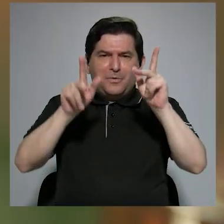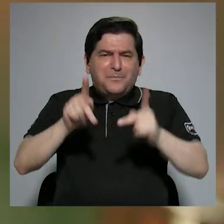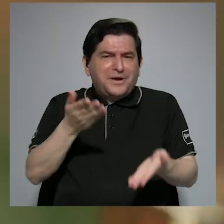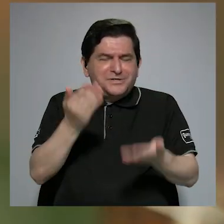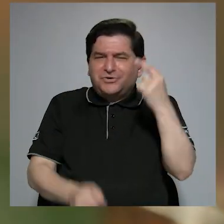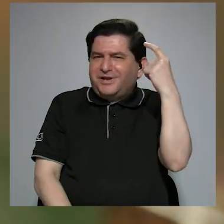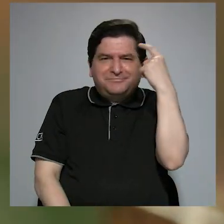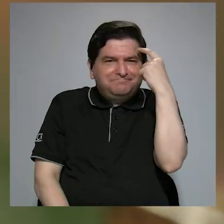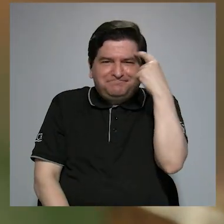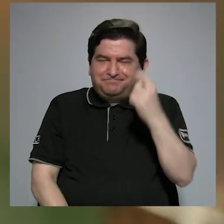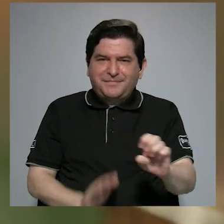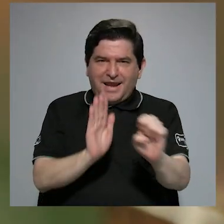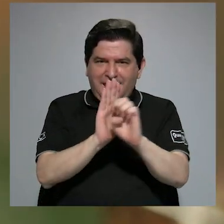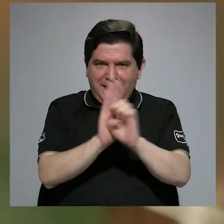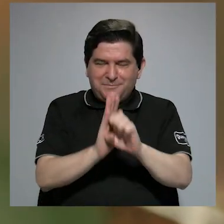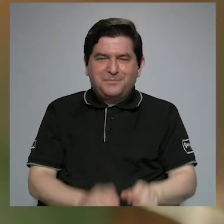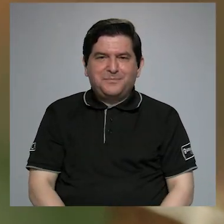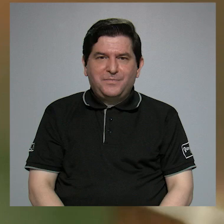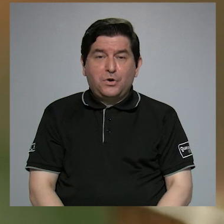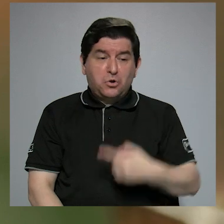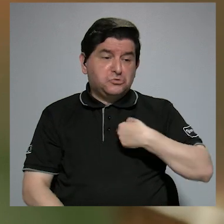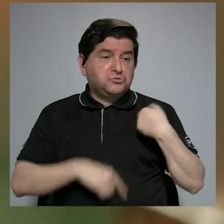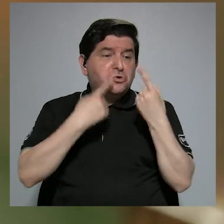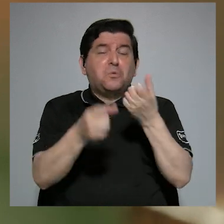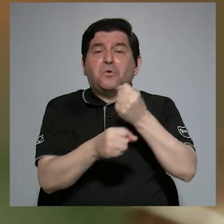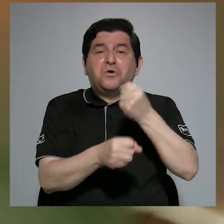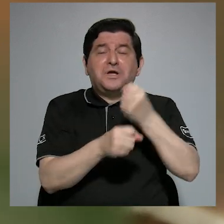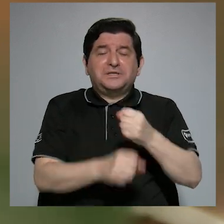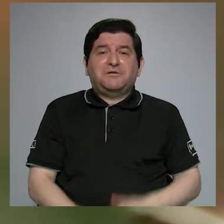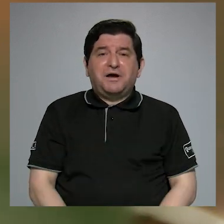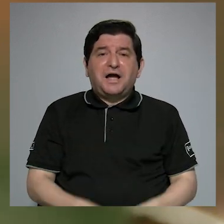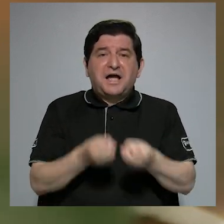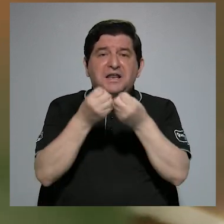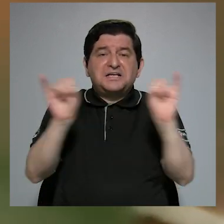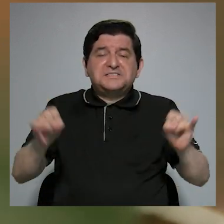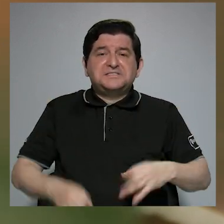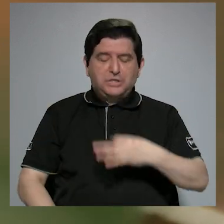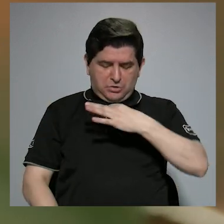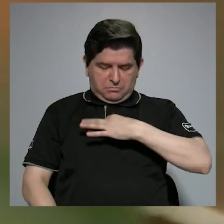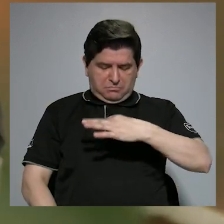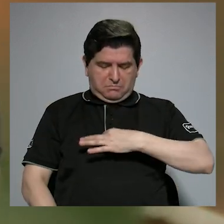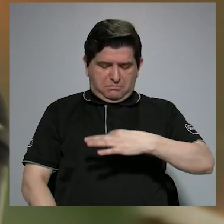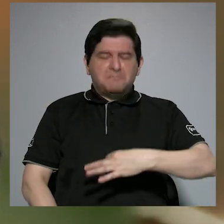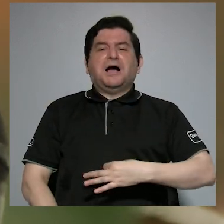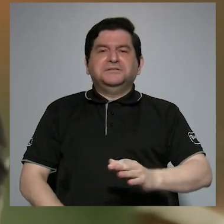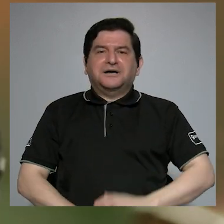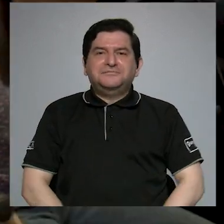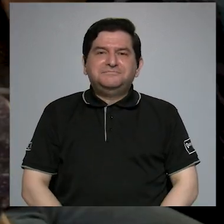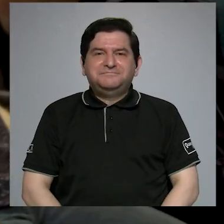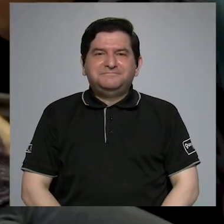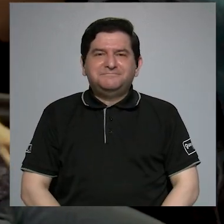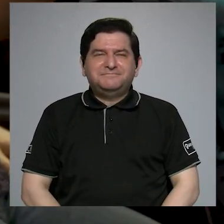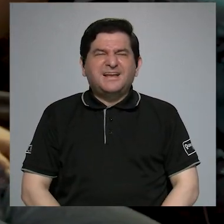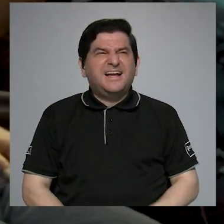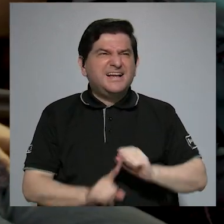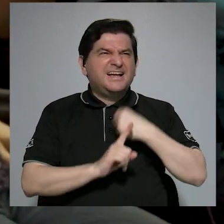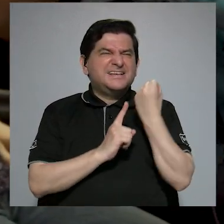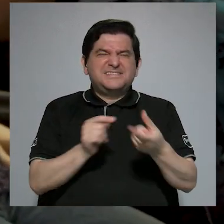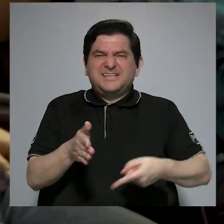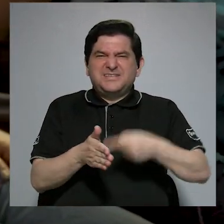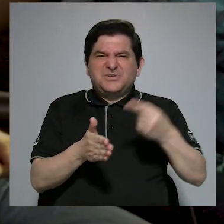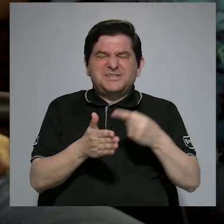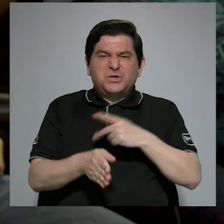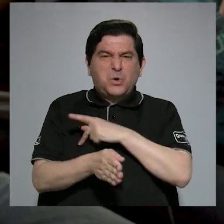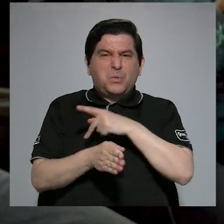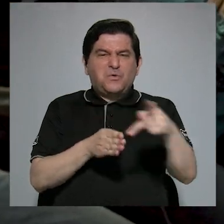gente tal vez no lo piense es, por ejemplo, yo llego a trabajar ahí sin bata, ¿verdad? Sin esta cuestión que muchas